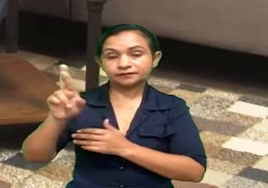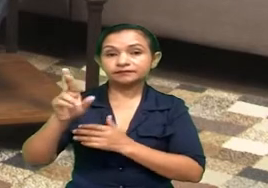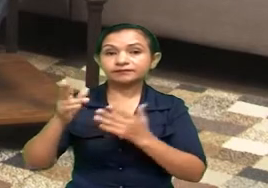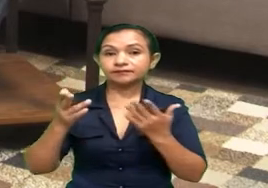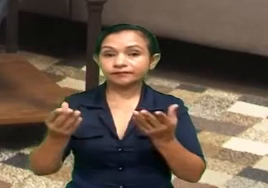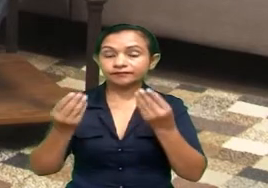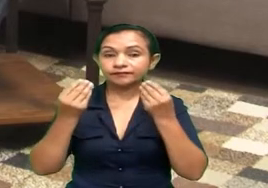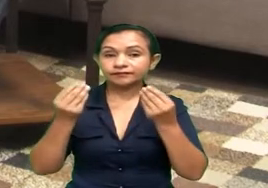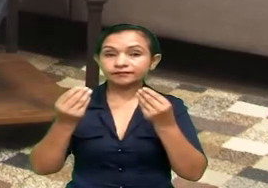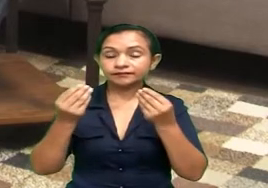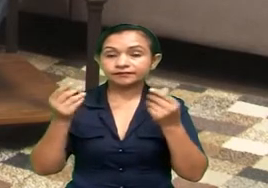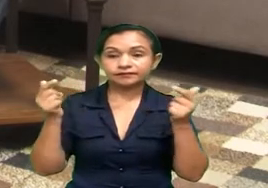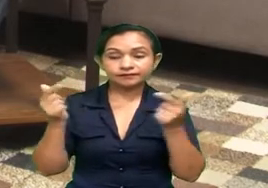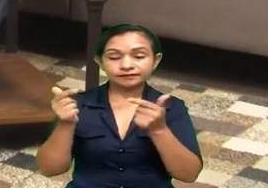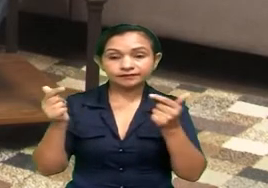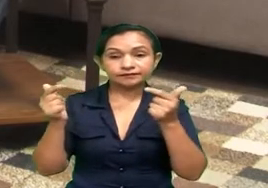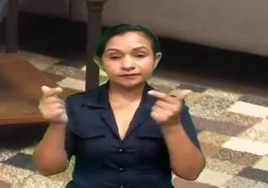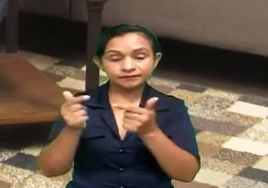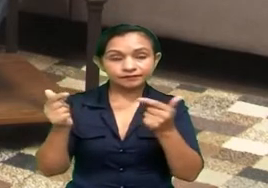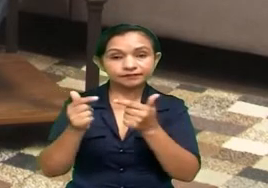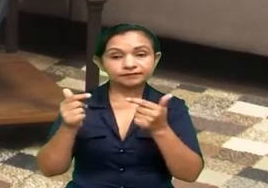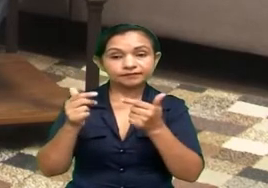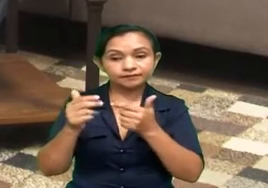una serie de combates que fueron